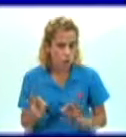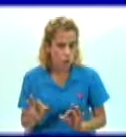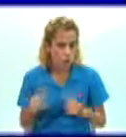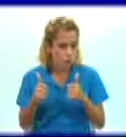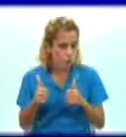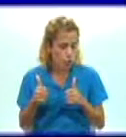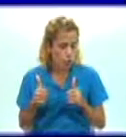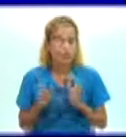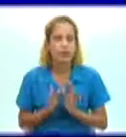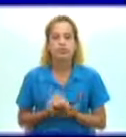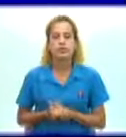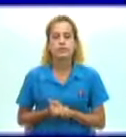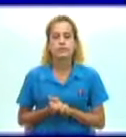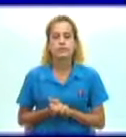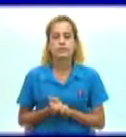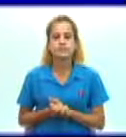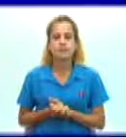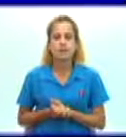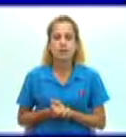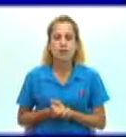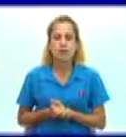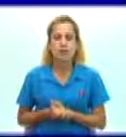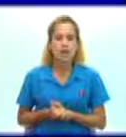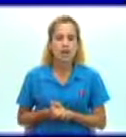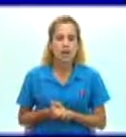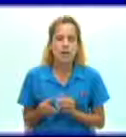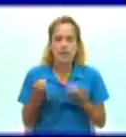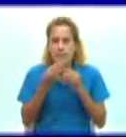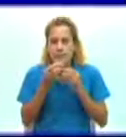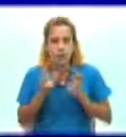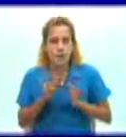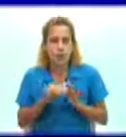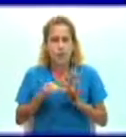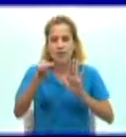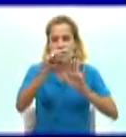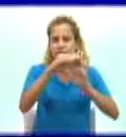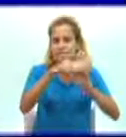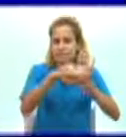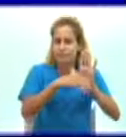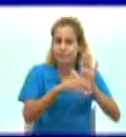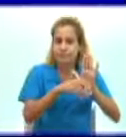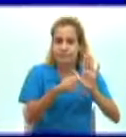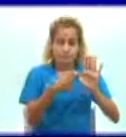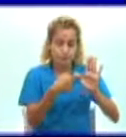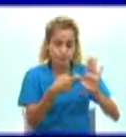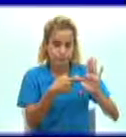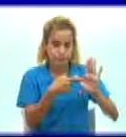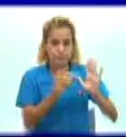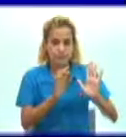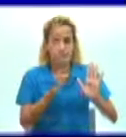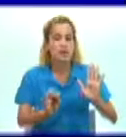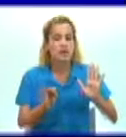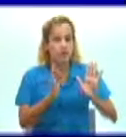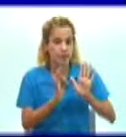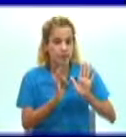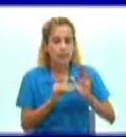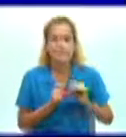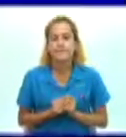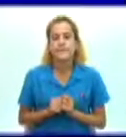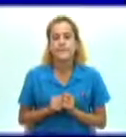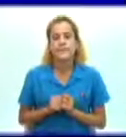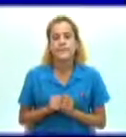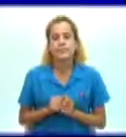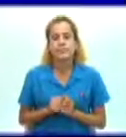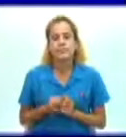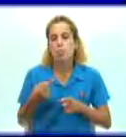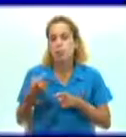los pasos del orden operacional. ¿Por qué? Porque si yo no altero el resultado, ese ejercicio está correcto. Y vamos a hacerlo de esta otra manera que yo les propongo